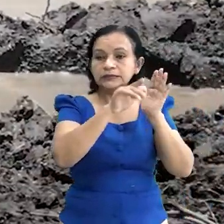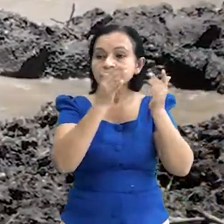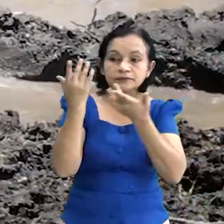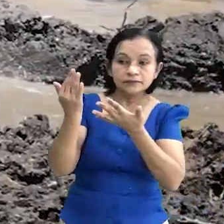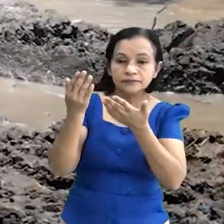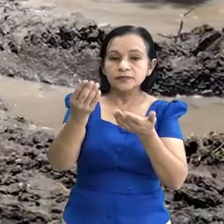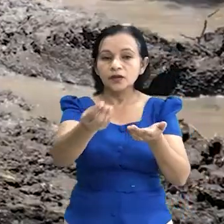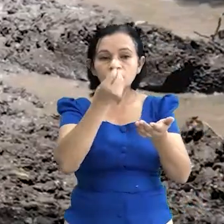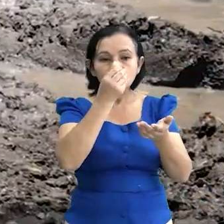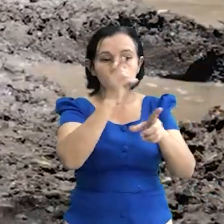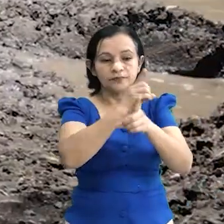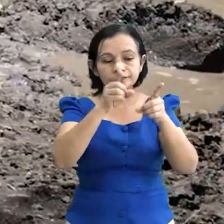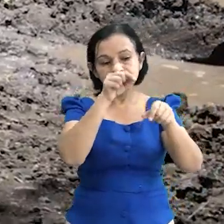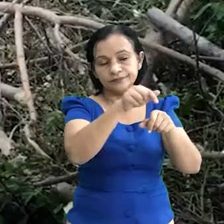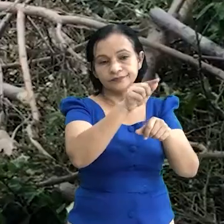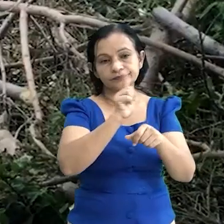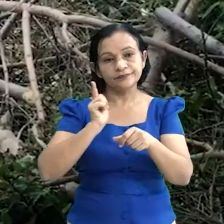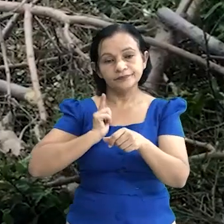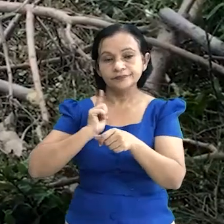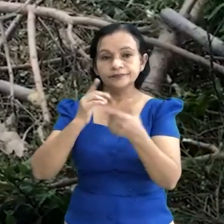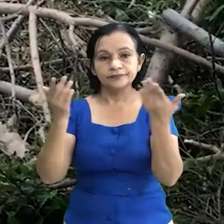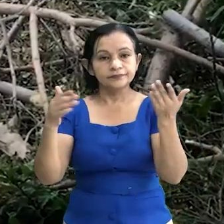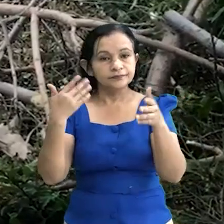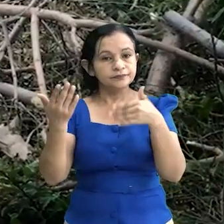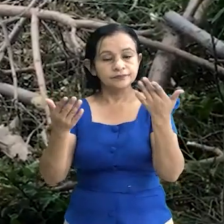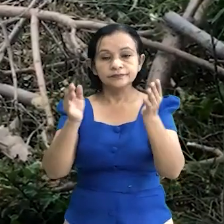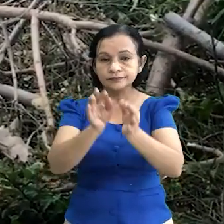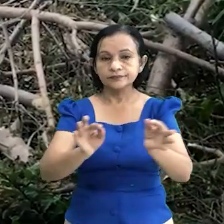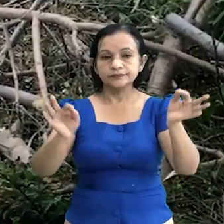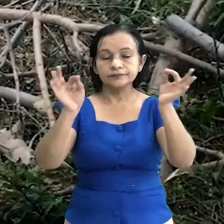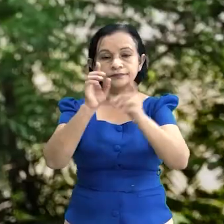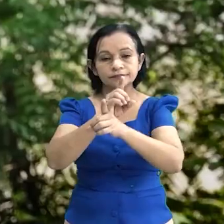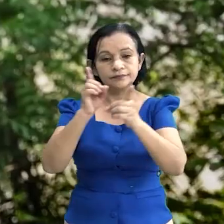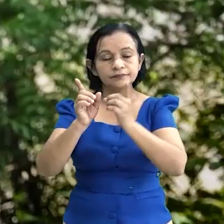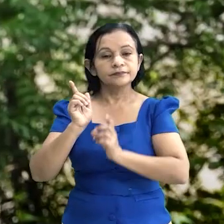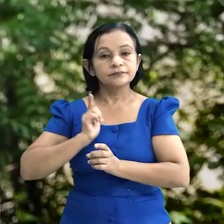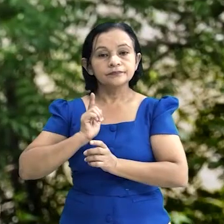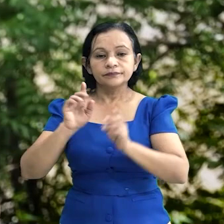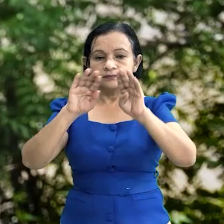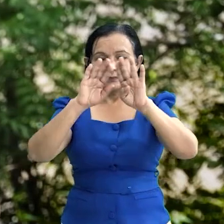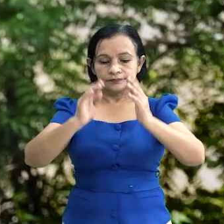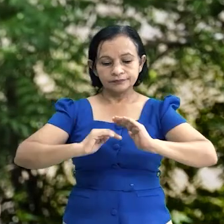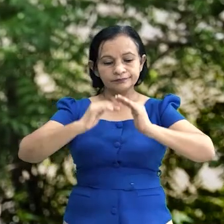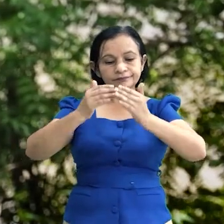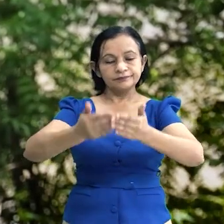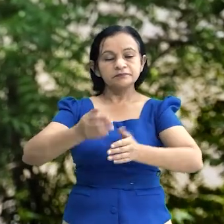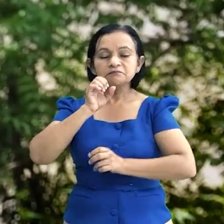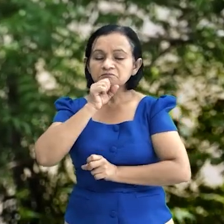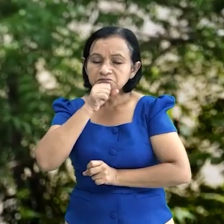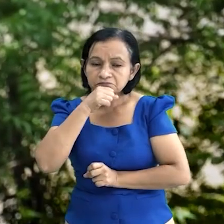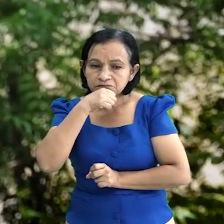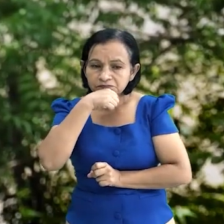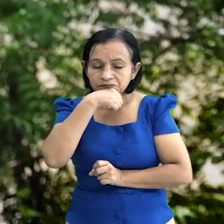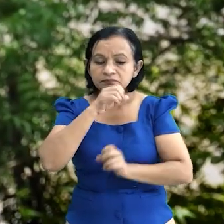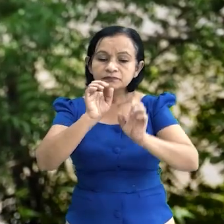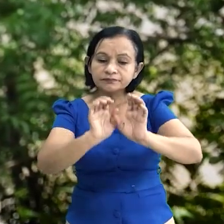los alimentos que se deben de dar en el momento preciso, y cuáles son las prioridades que debemos de tener, como son las mujeres embarazadas, los adultos mayores